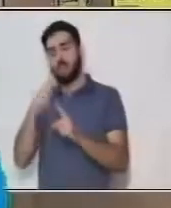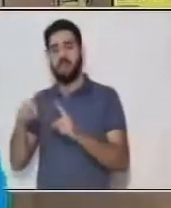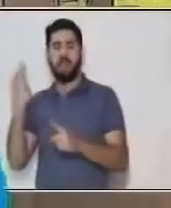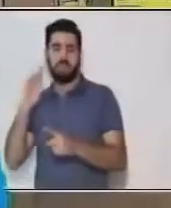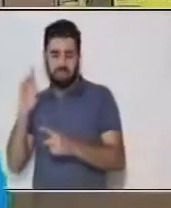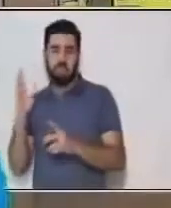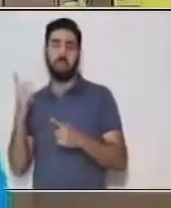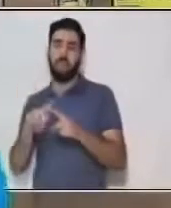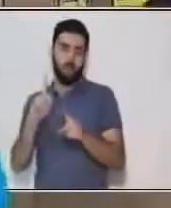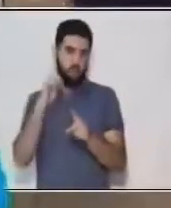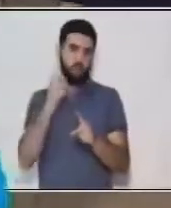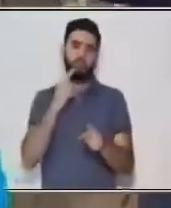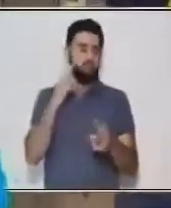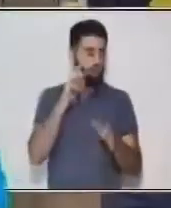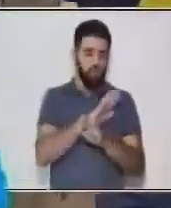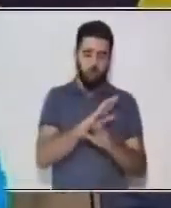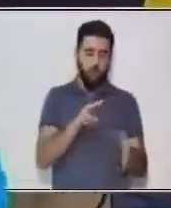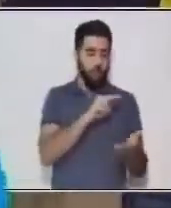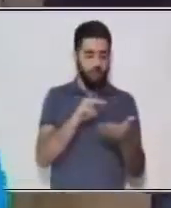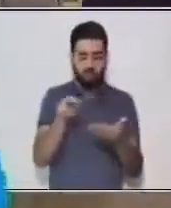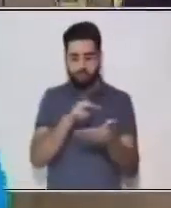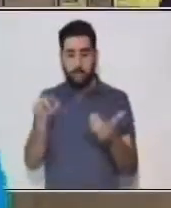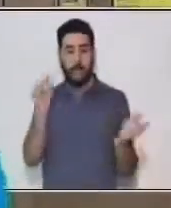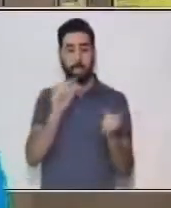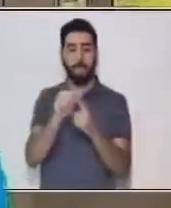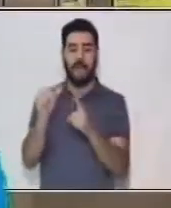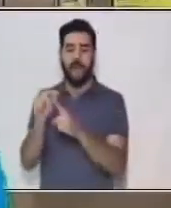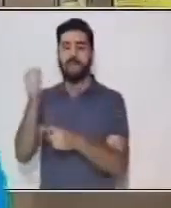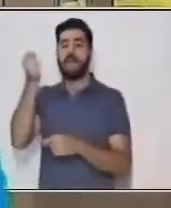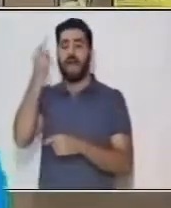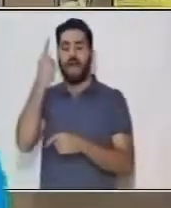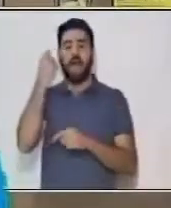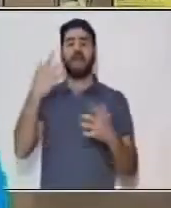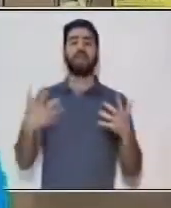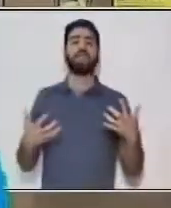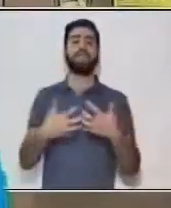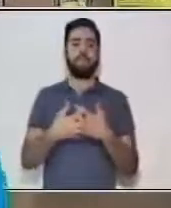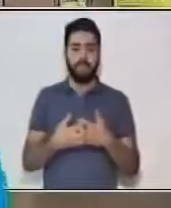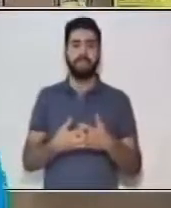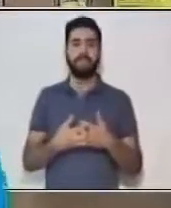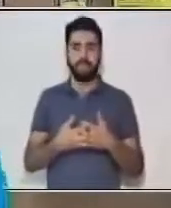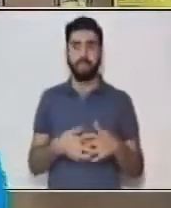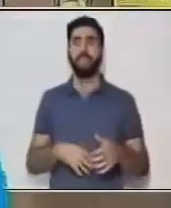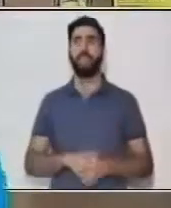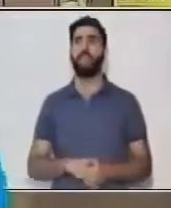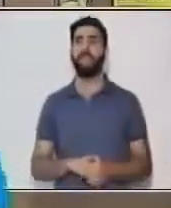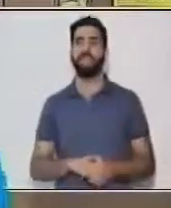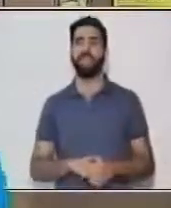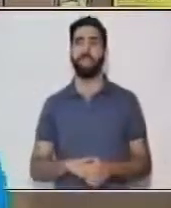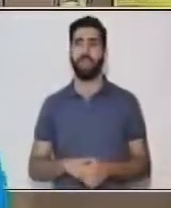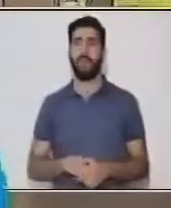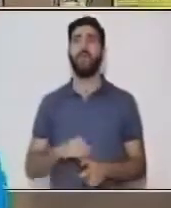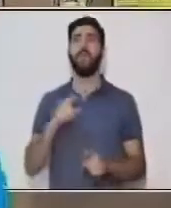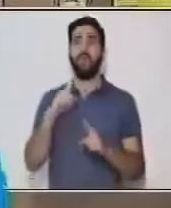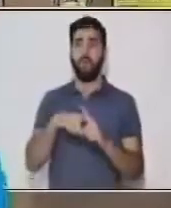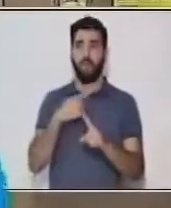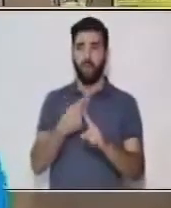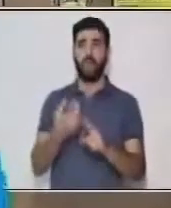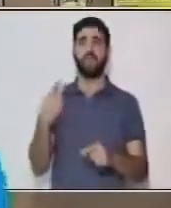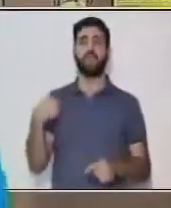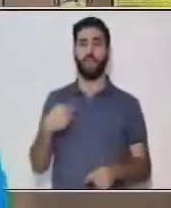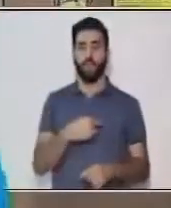sílabas y palabras. ¿A qué nos referimos? ¿A qué se refiere el concepto de esto? Cuando ya empezamos,